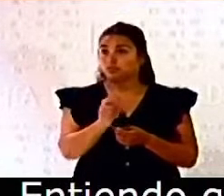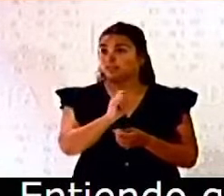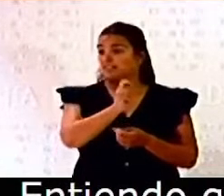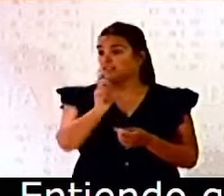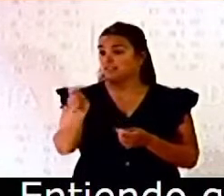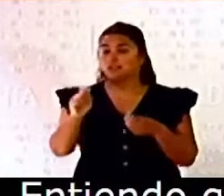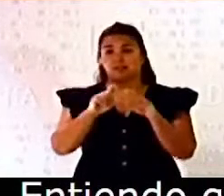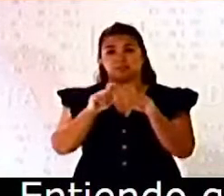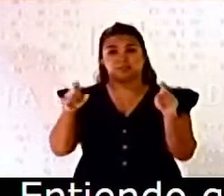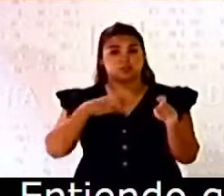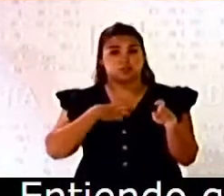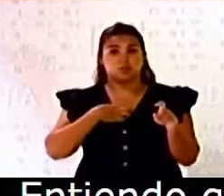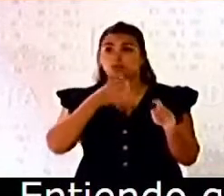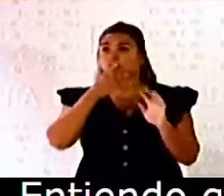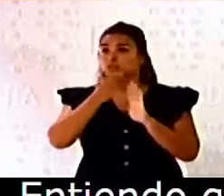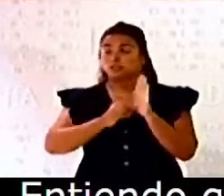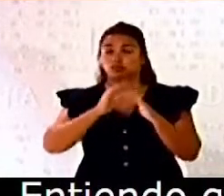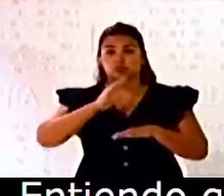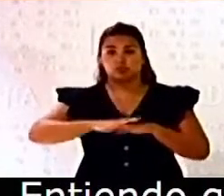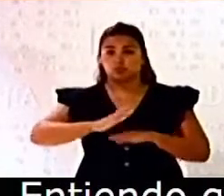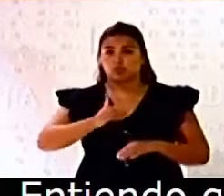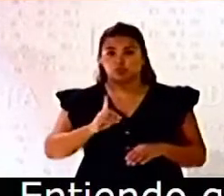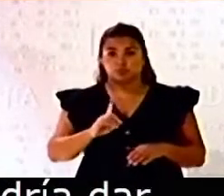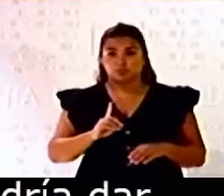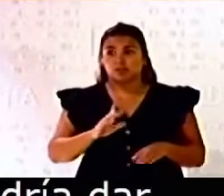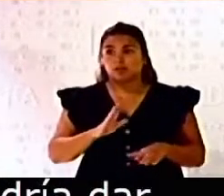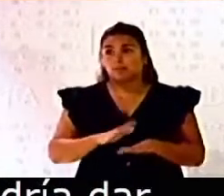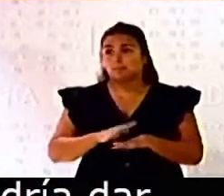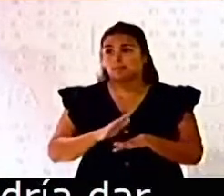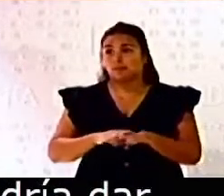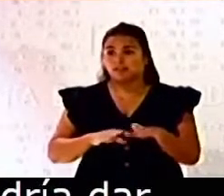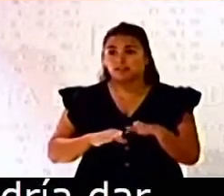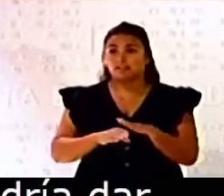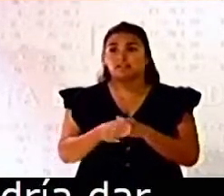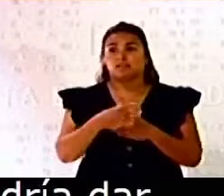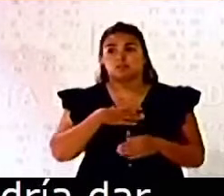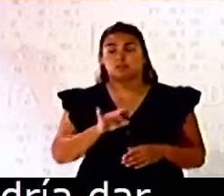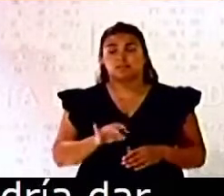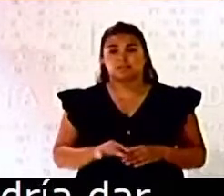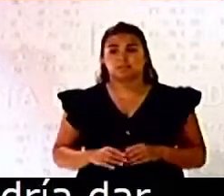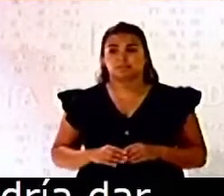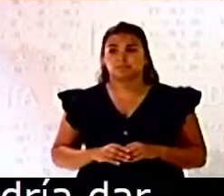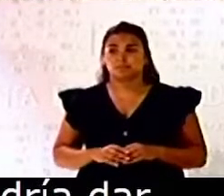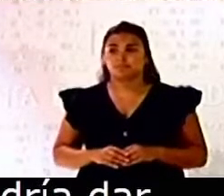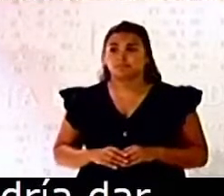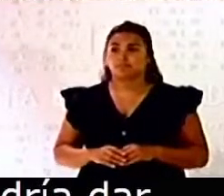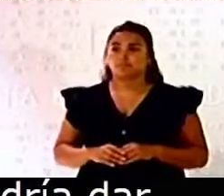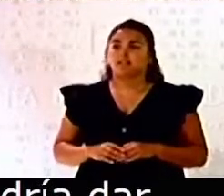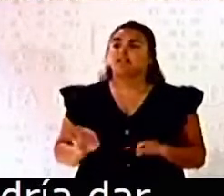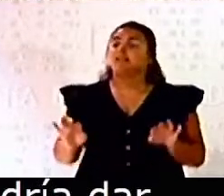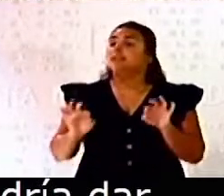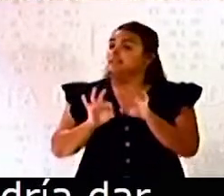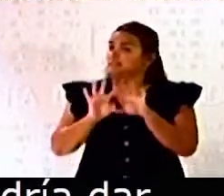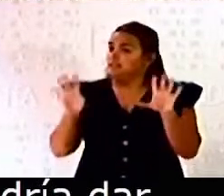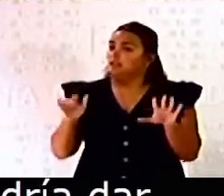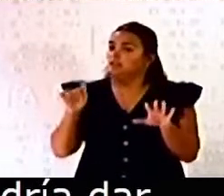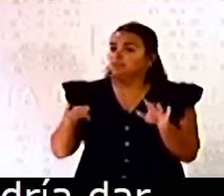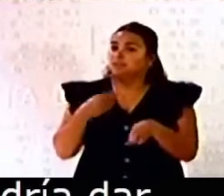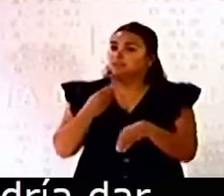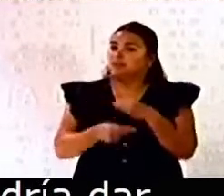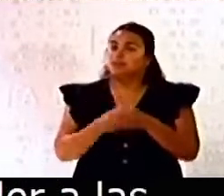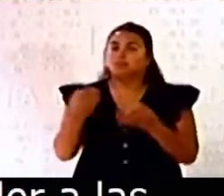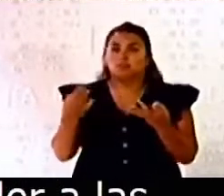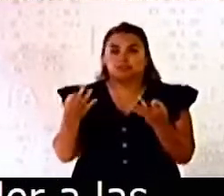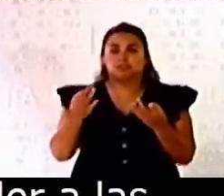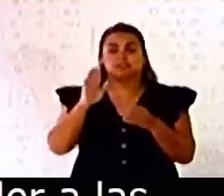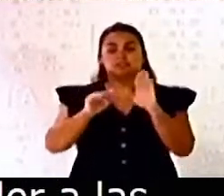empresas extremeñas porque no cumplen los requisitos para poder acceder a esas ayudas. Claro, lo que estamos haciendo hoy es aprobar una